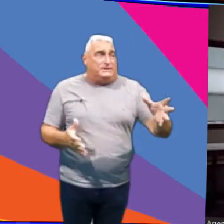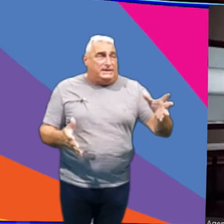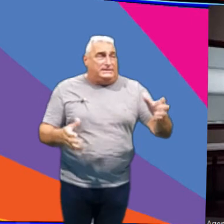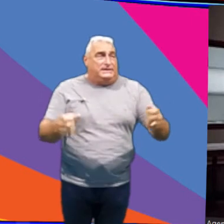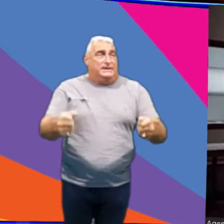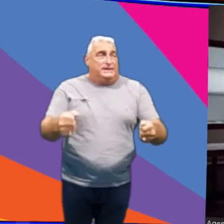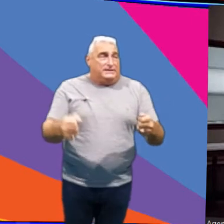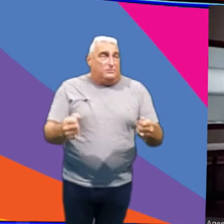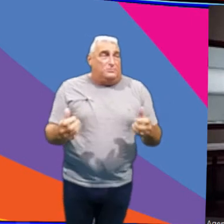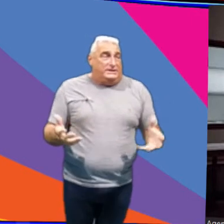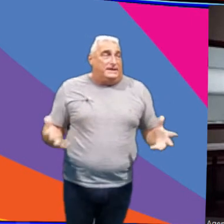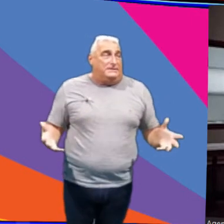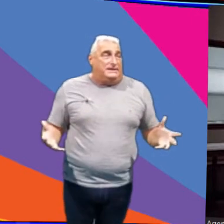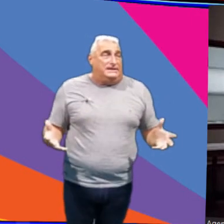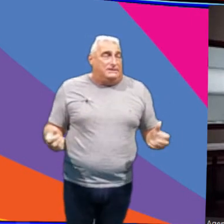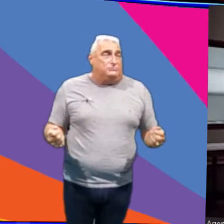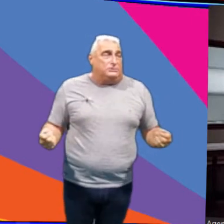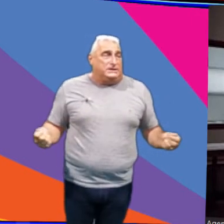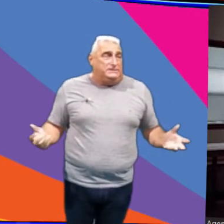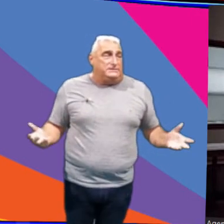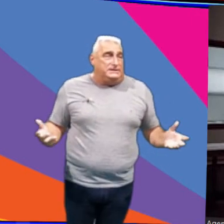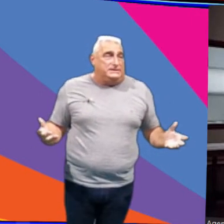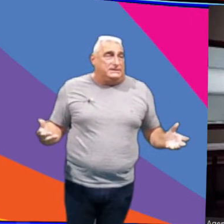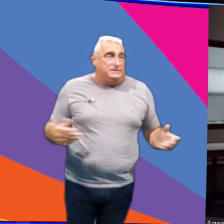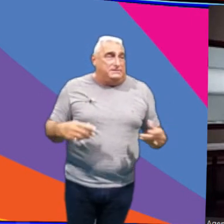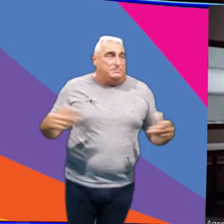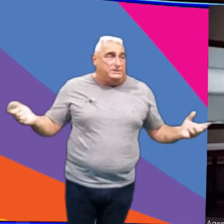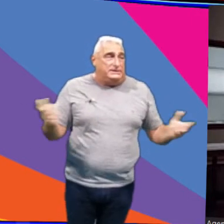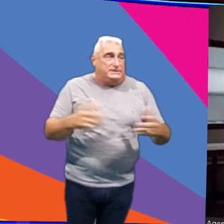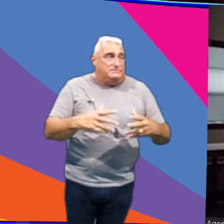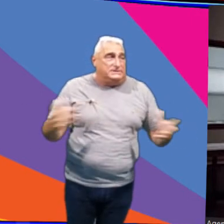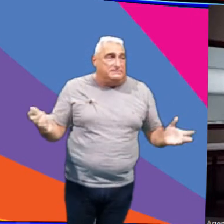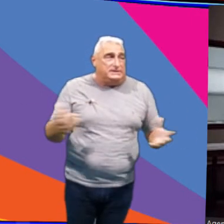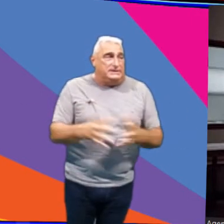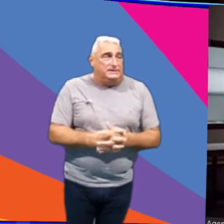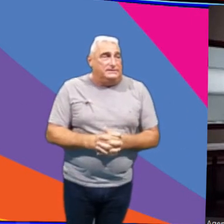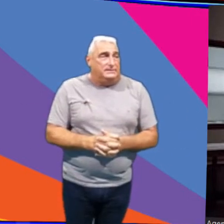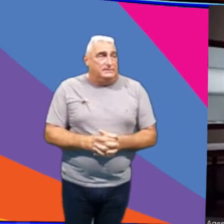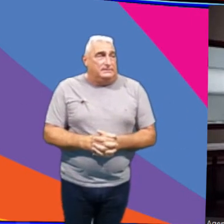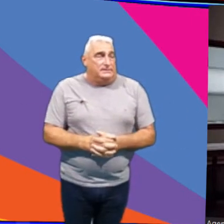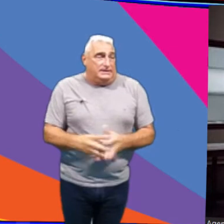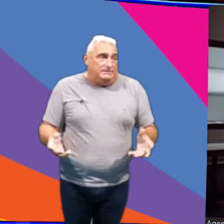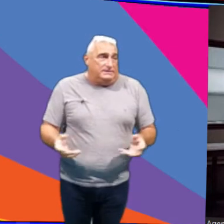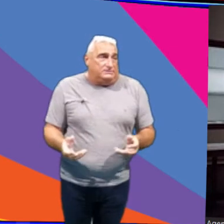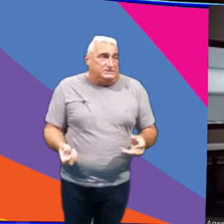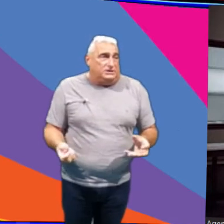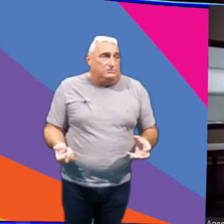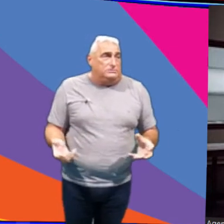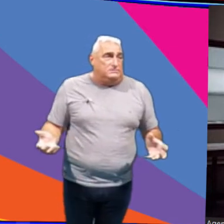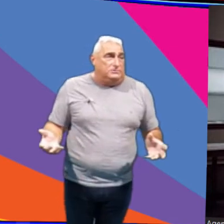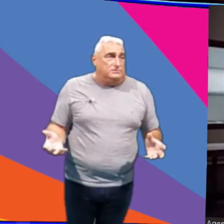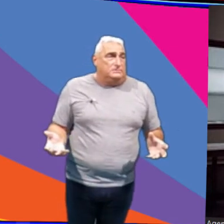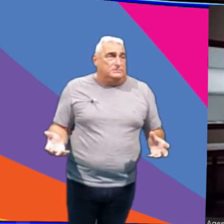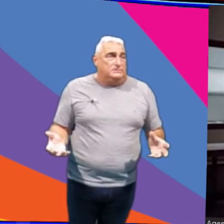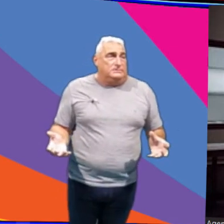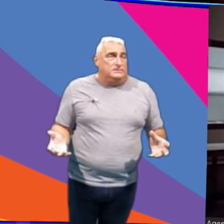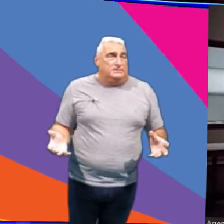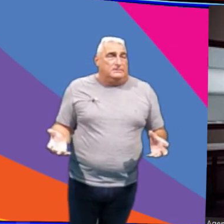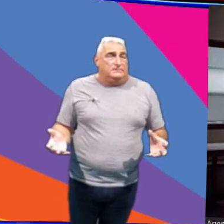acuerda cómo andaba el auto que iba por ¿cómo se llama? Que andaba con eso a lo último.